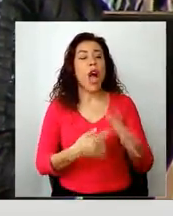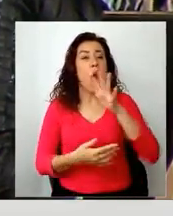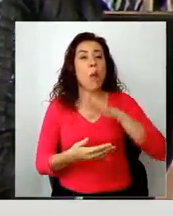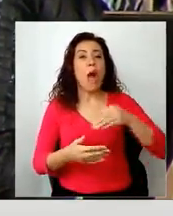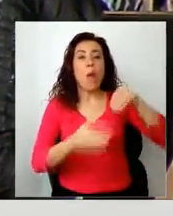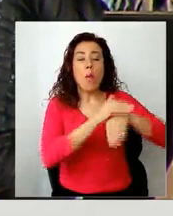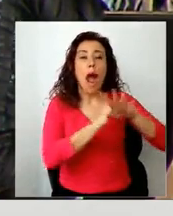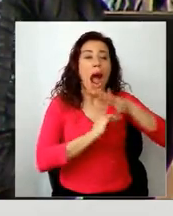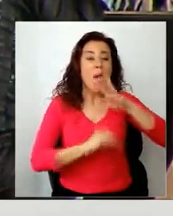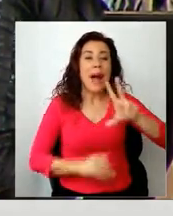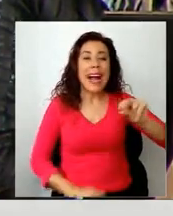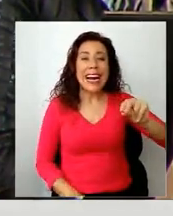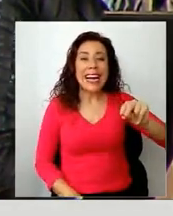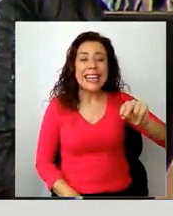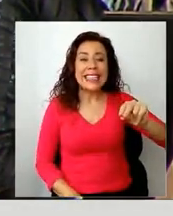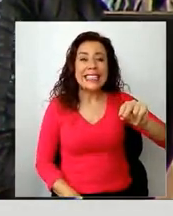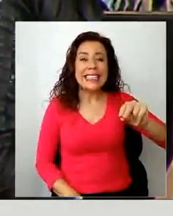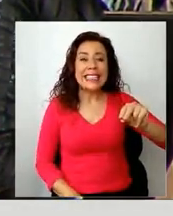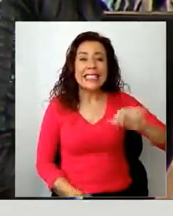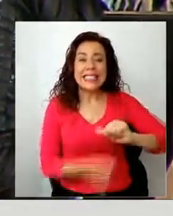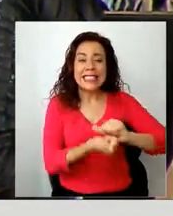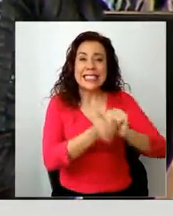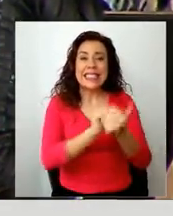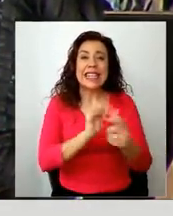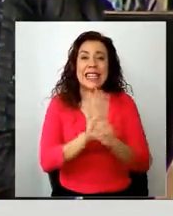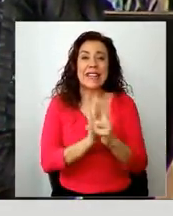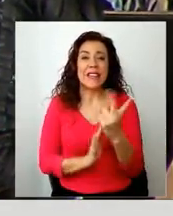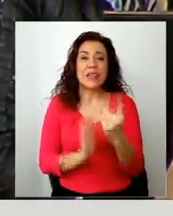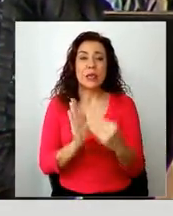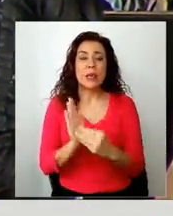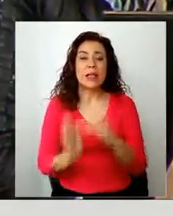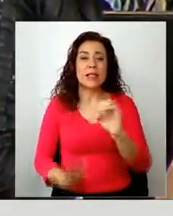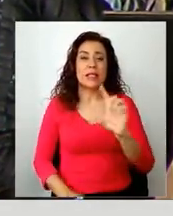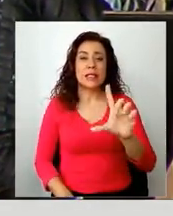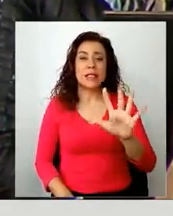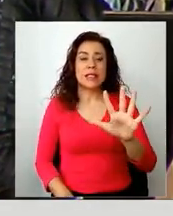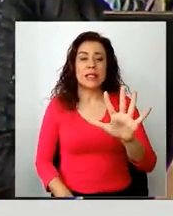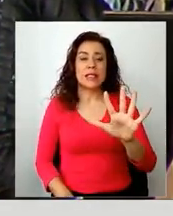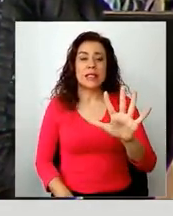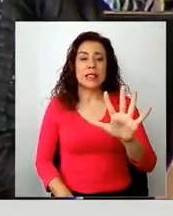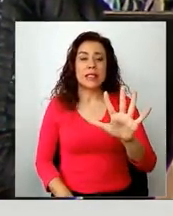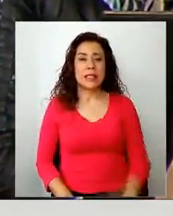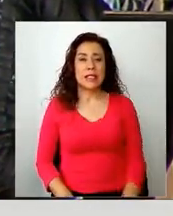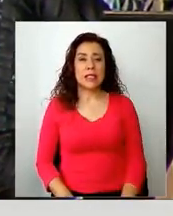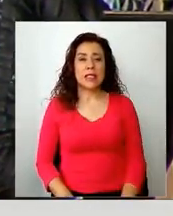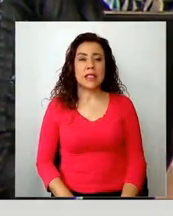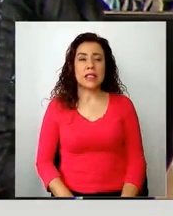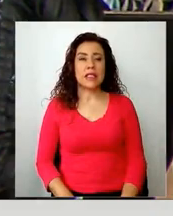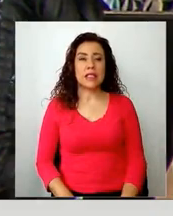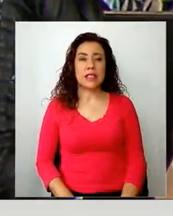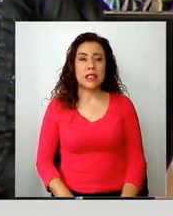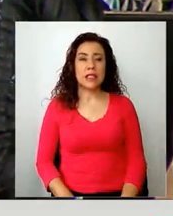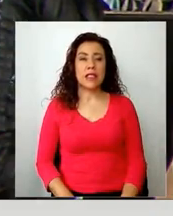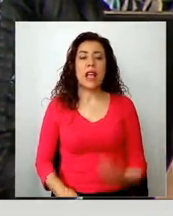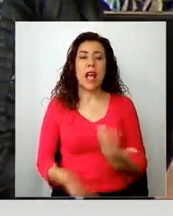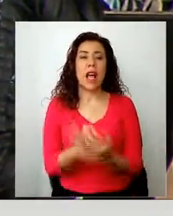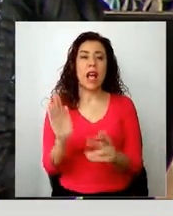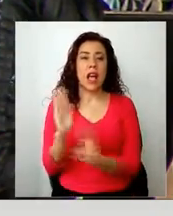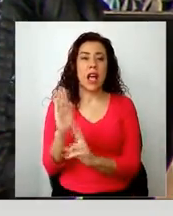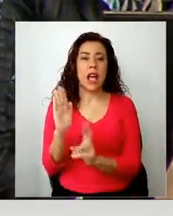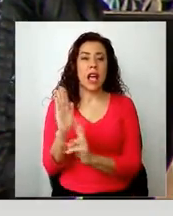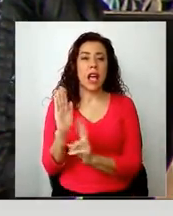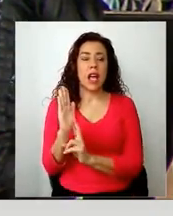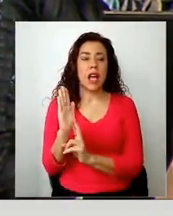está enfocada en la ley 21.075 que tiene junto con esto reglamento que está